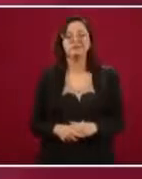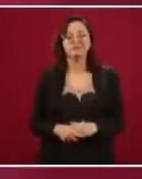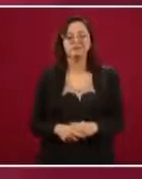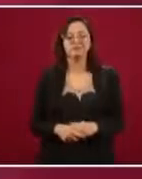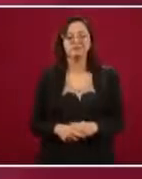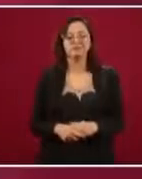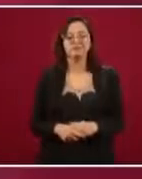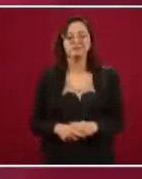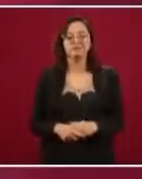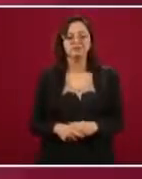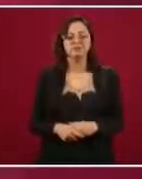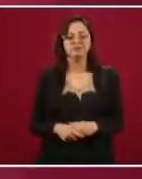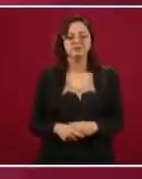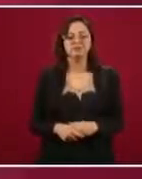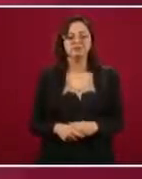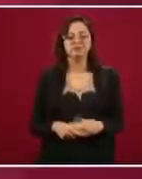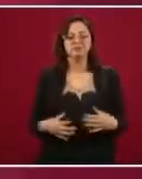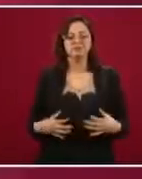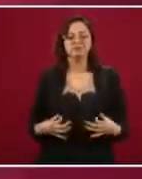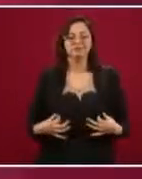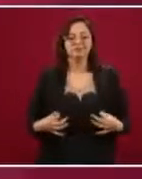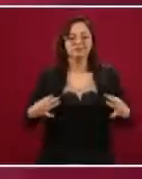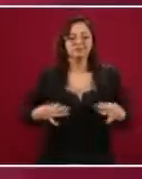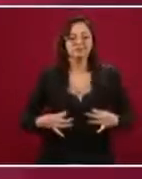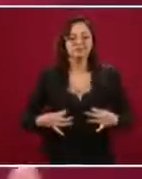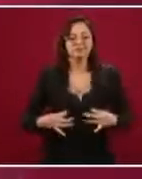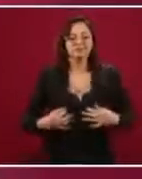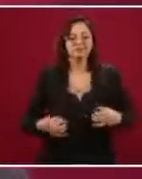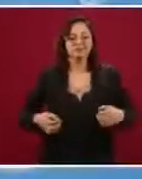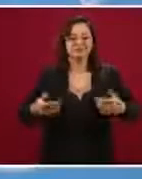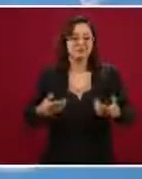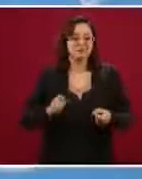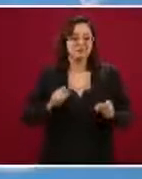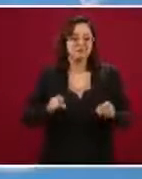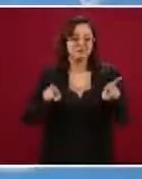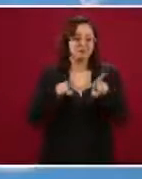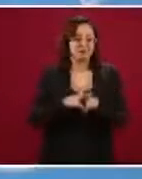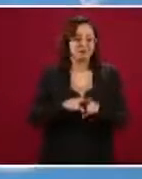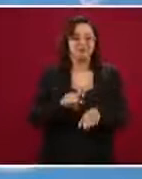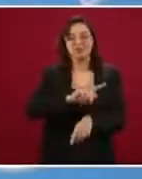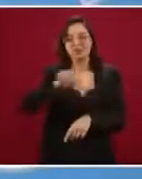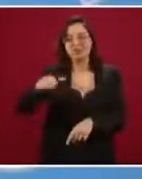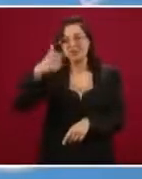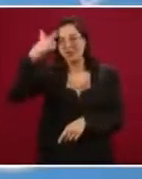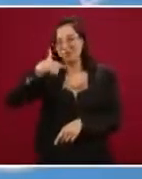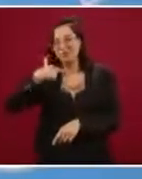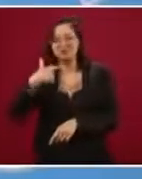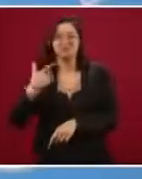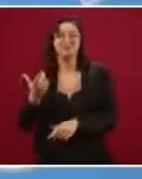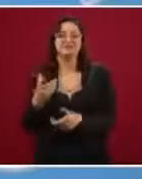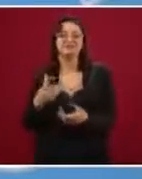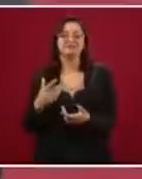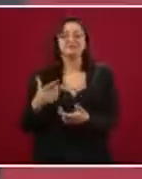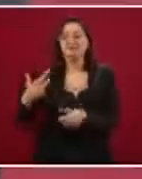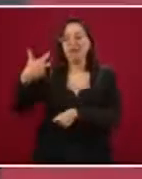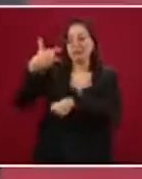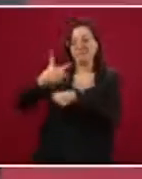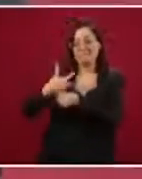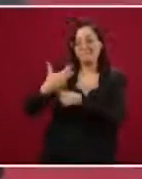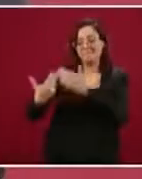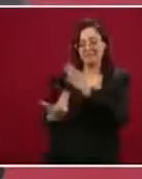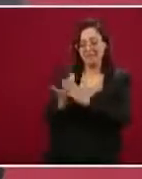y pues con el mismo traje, y se pasó en la noche. O sea, pasó el